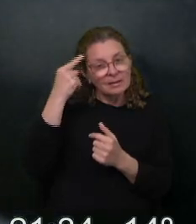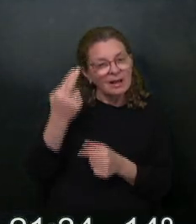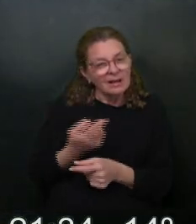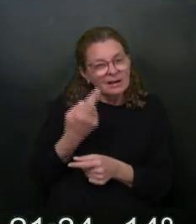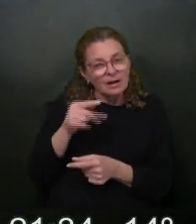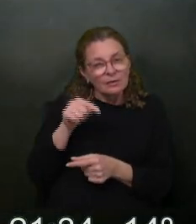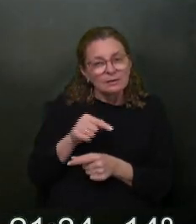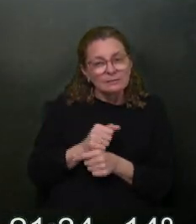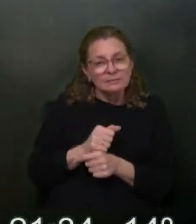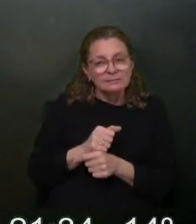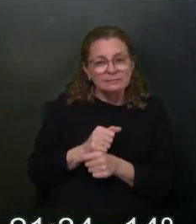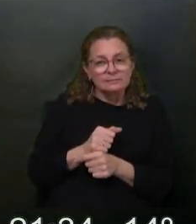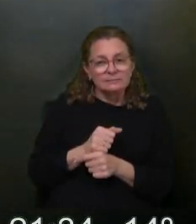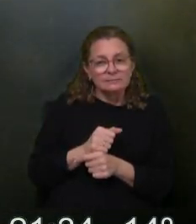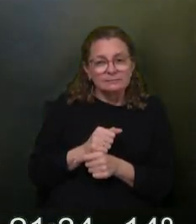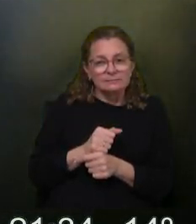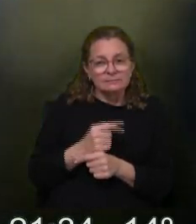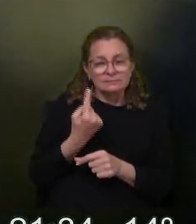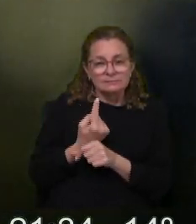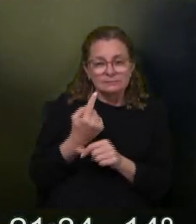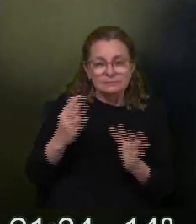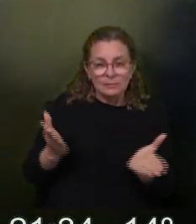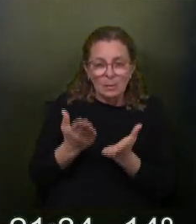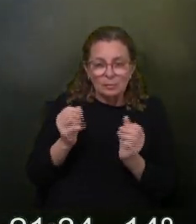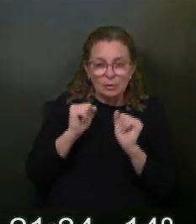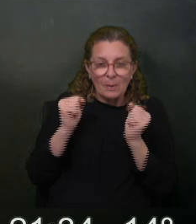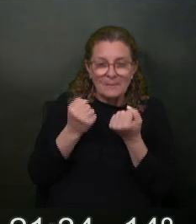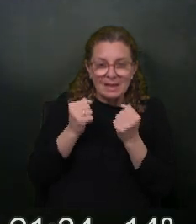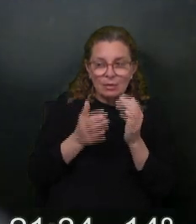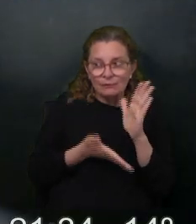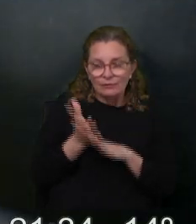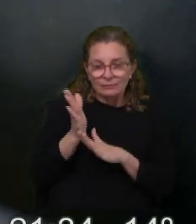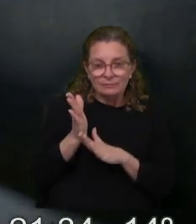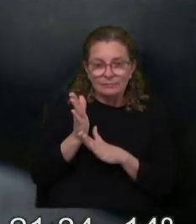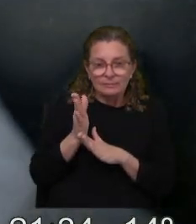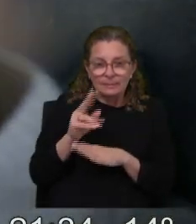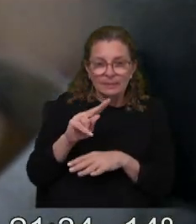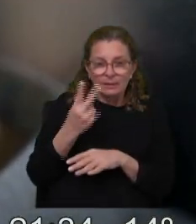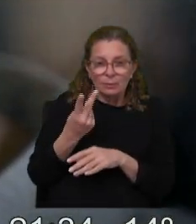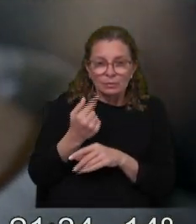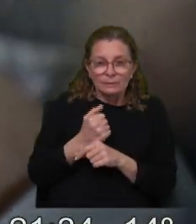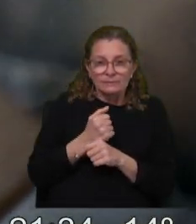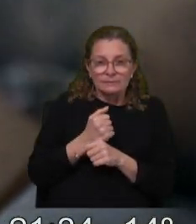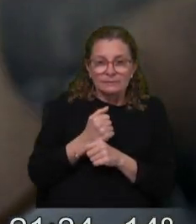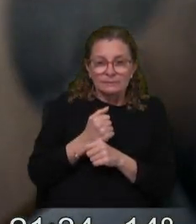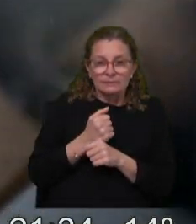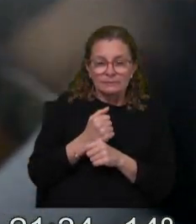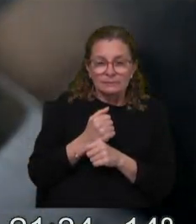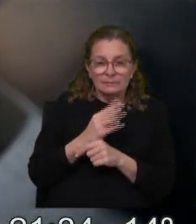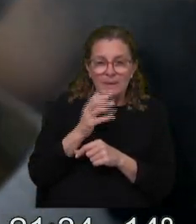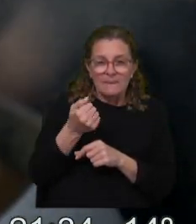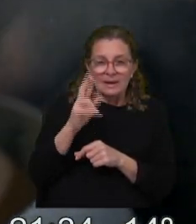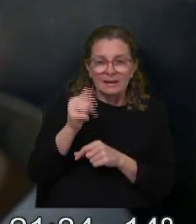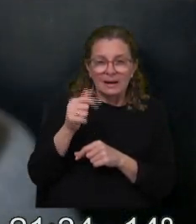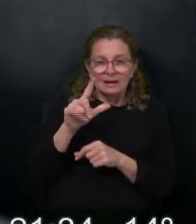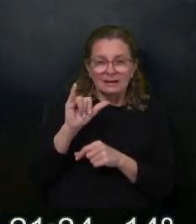esto. El primer impulso del miedo es la huida. El segundo, la